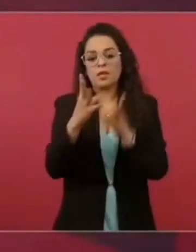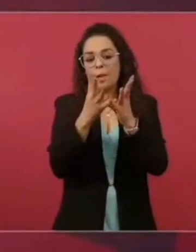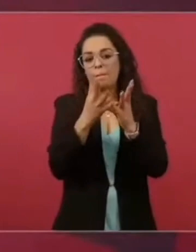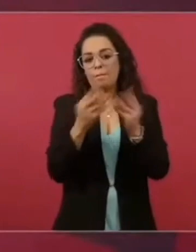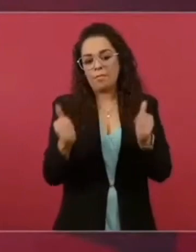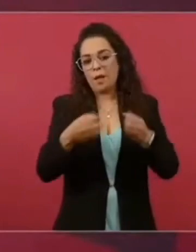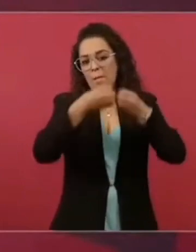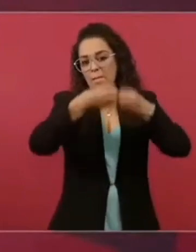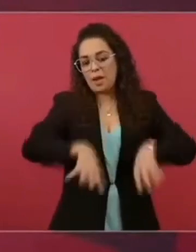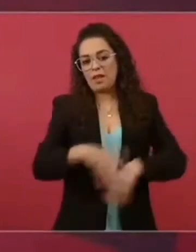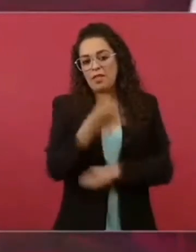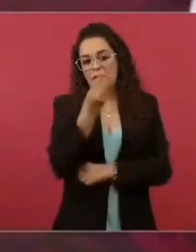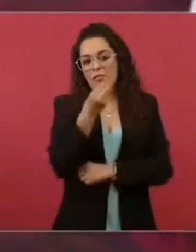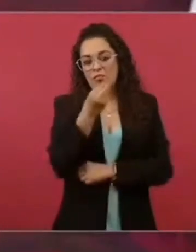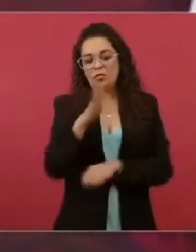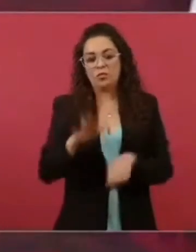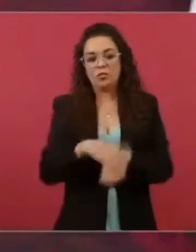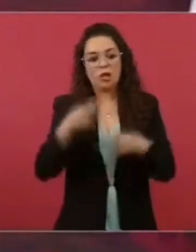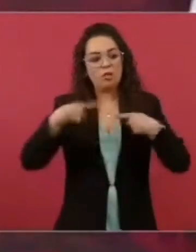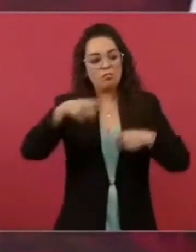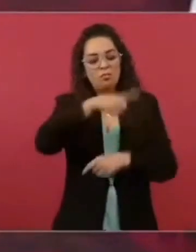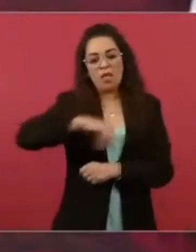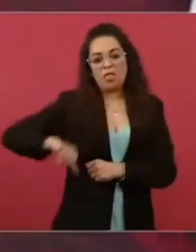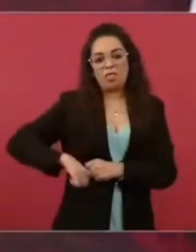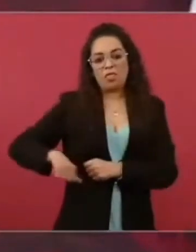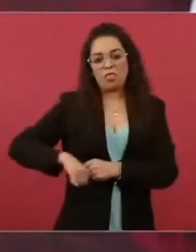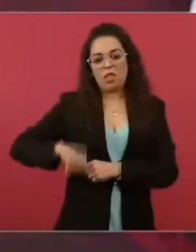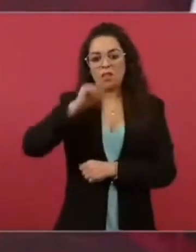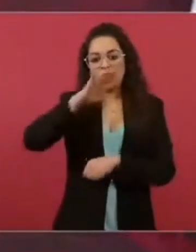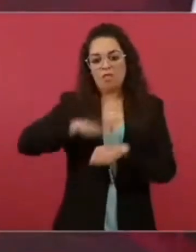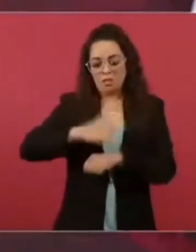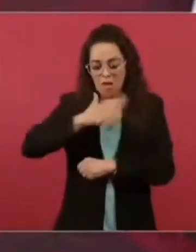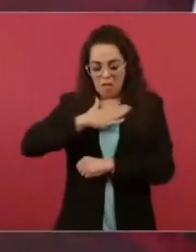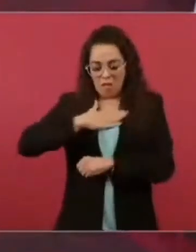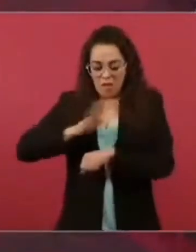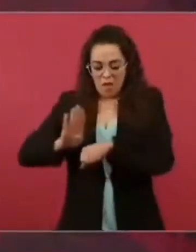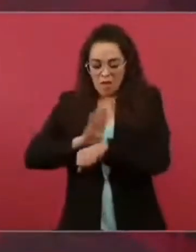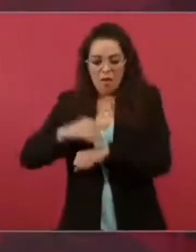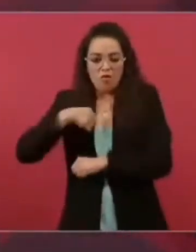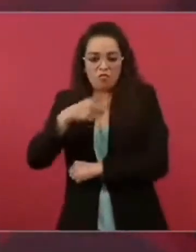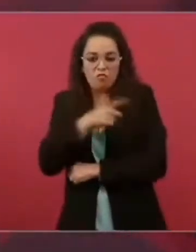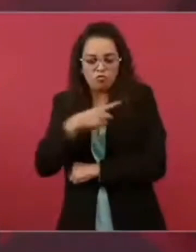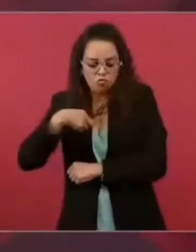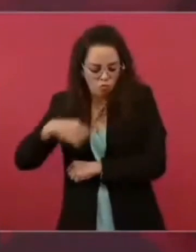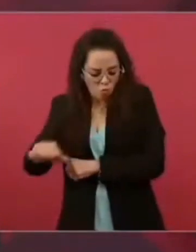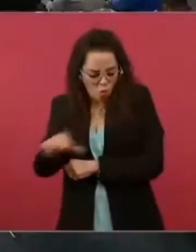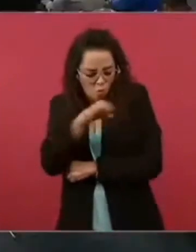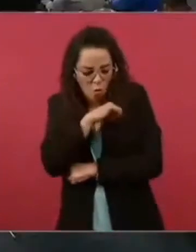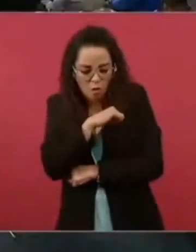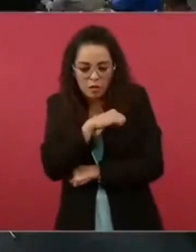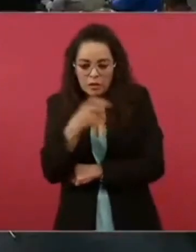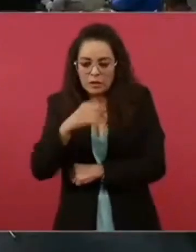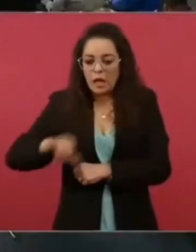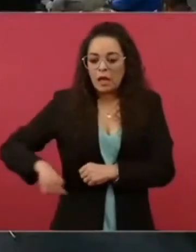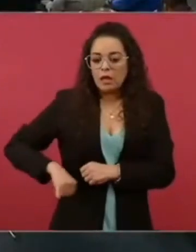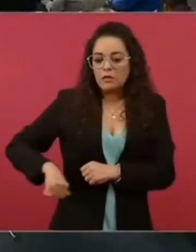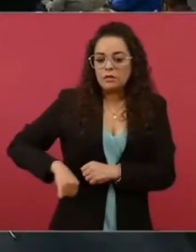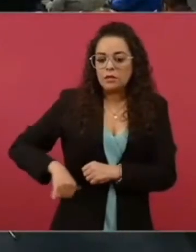Creció mucho el individualismo, la mancha negra del egoísmo,